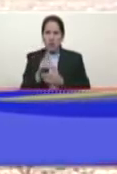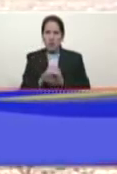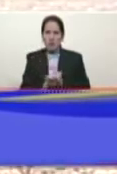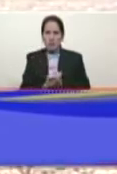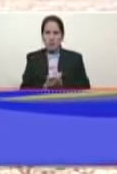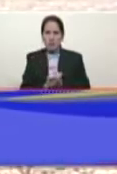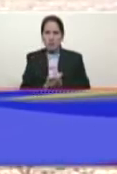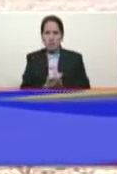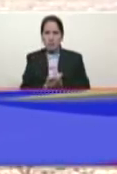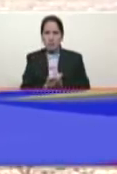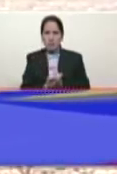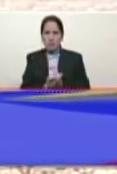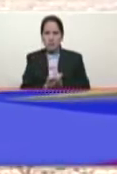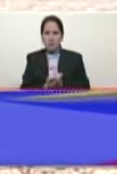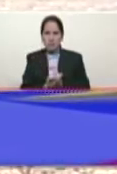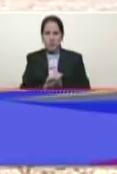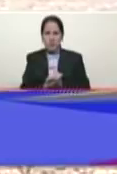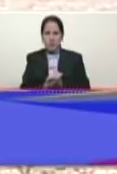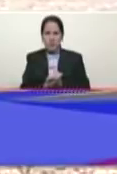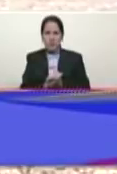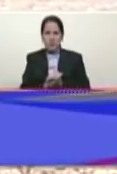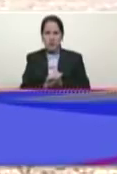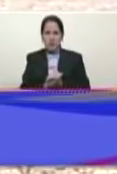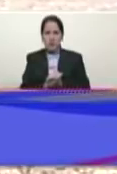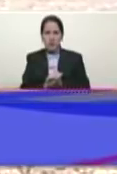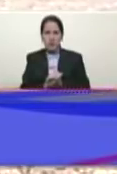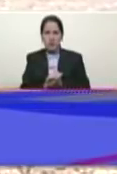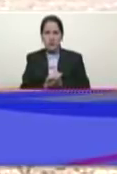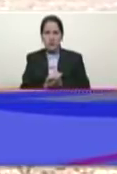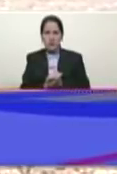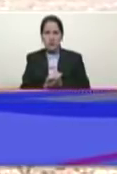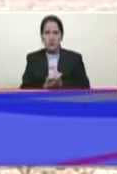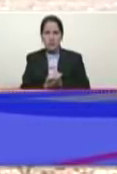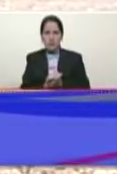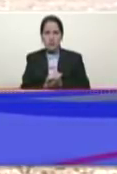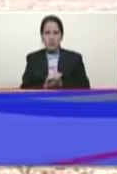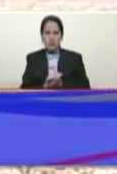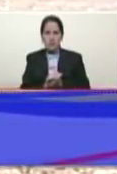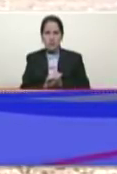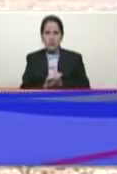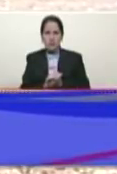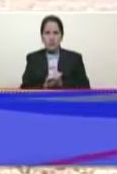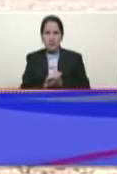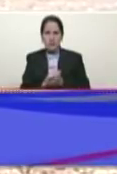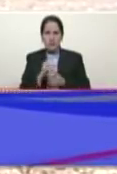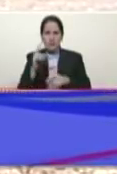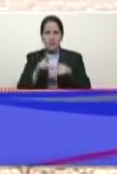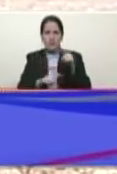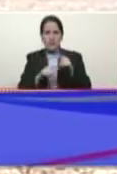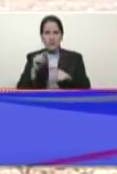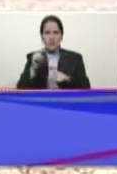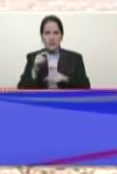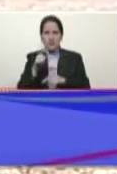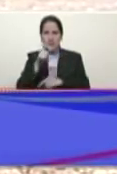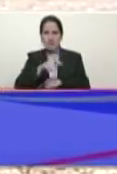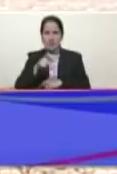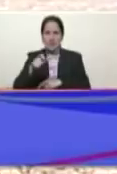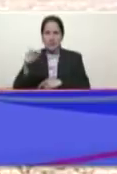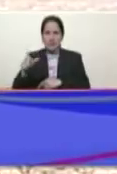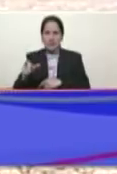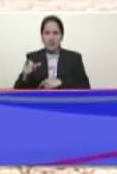si, tristemente, algún día cayera en manos de los vendepatres y los traidores? ¿Ustedes se